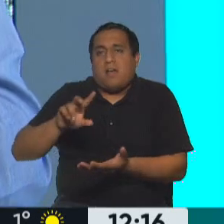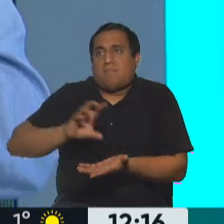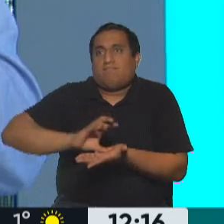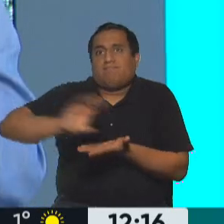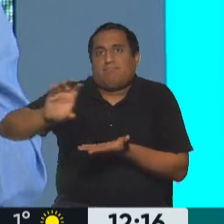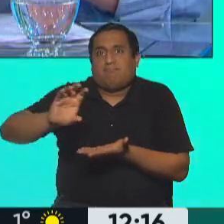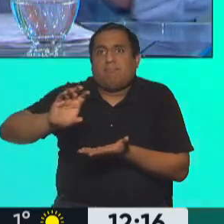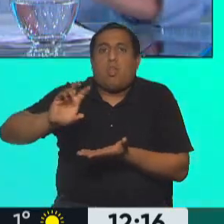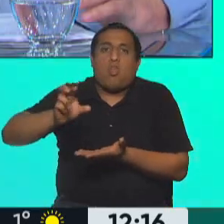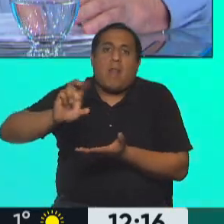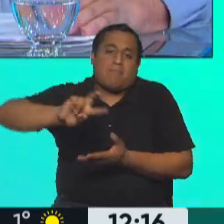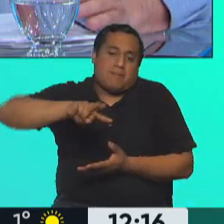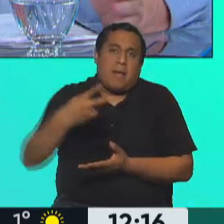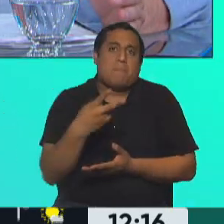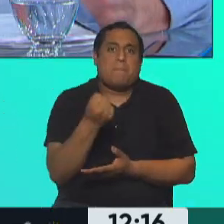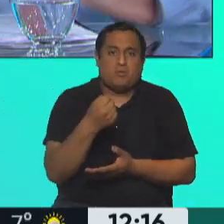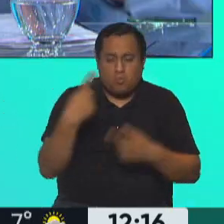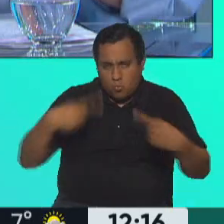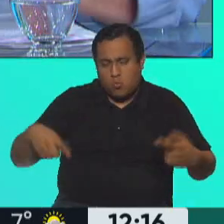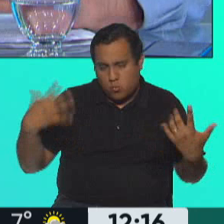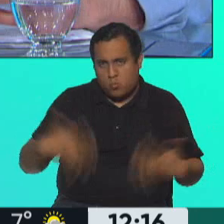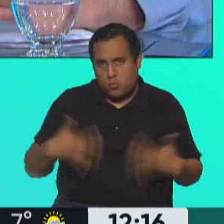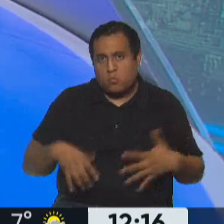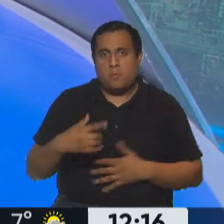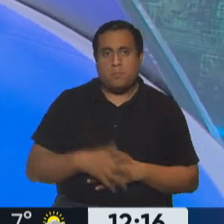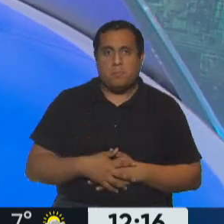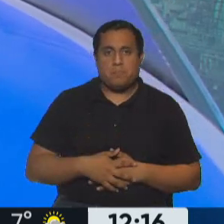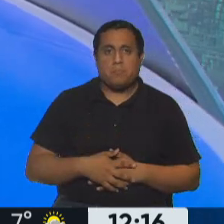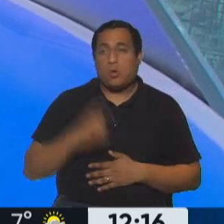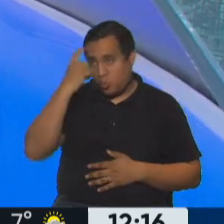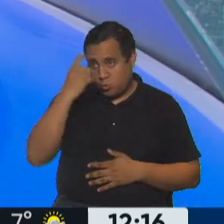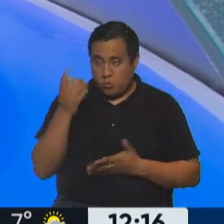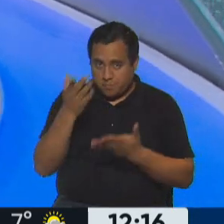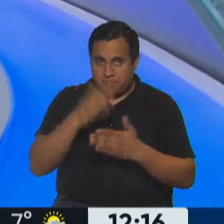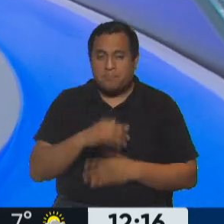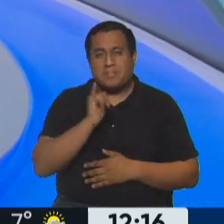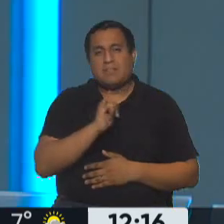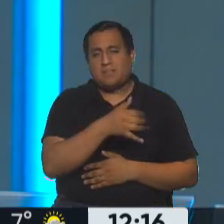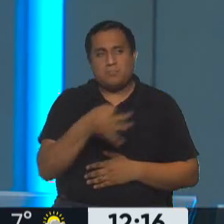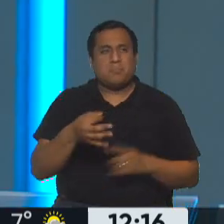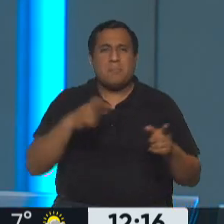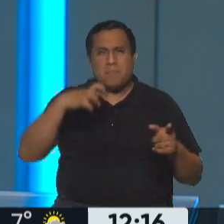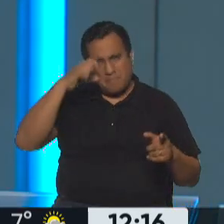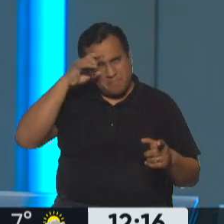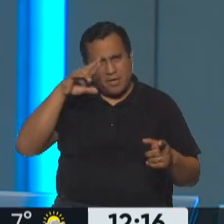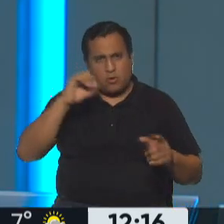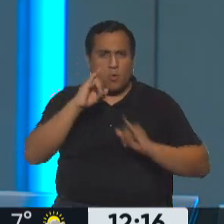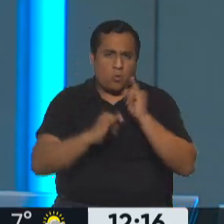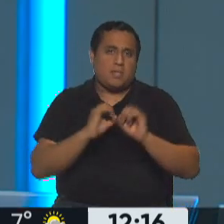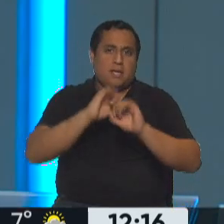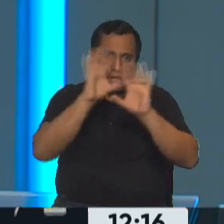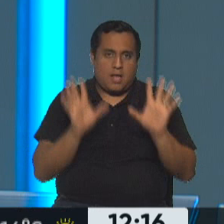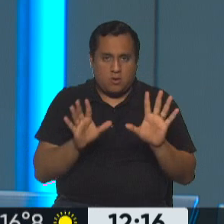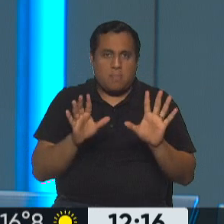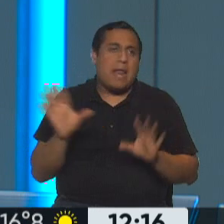información global para sacar alguna conclusión que me parece muy importante. Raúl. Sí, exactamente. Lo que está diciendo Pedro, para hacer alguna aclaración, para que